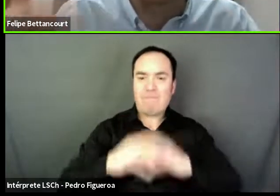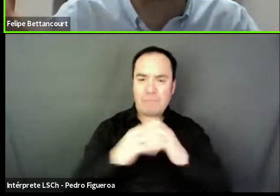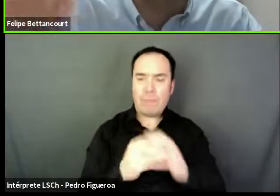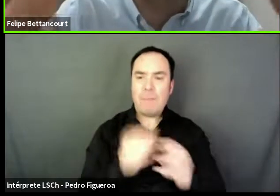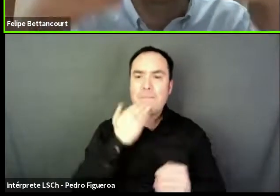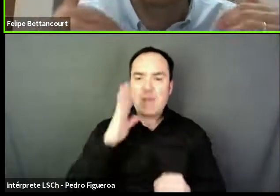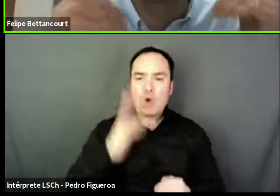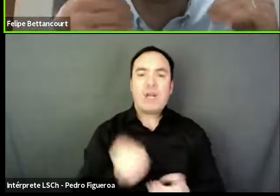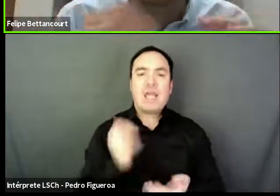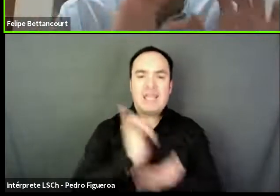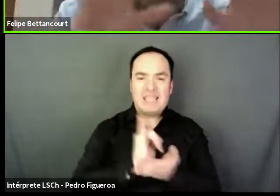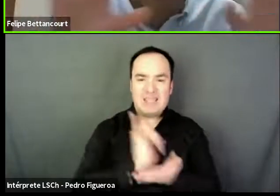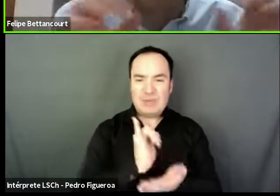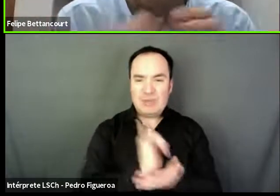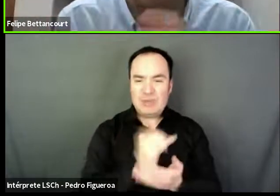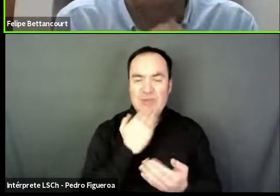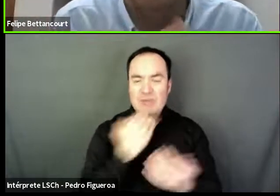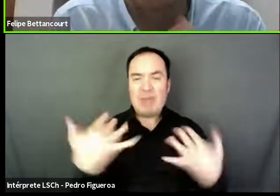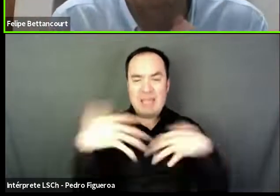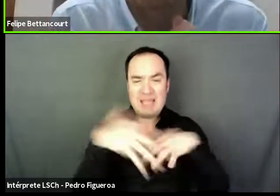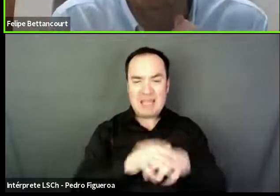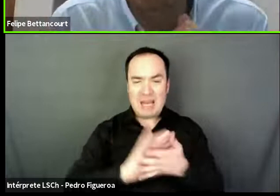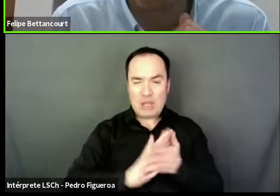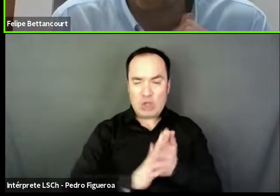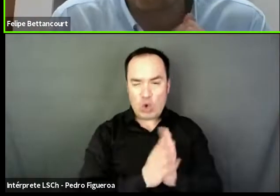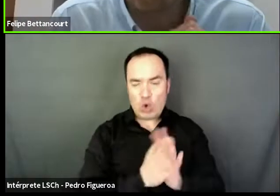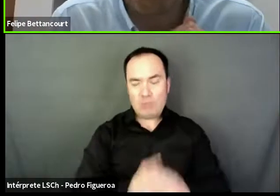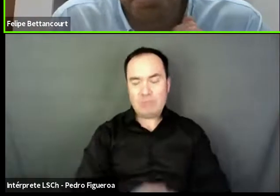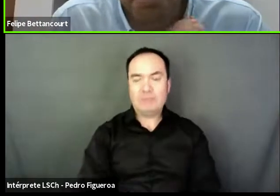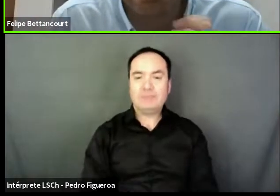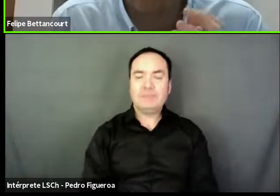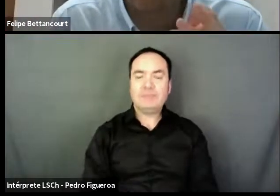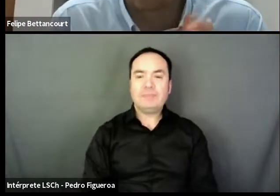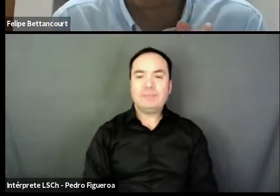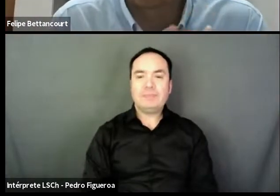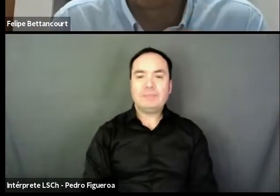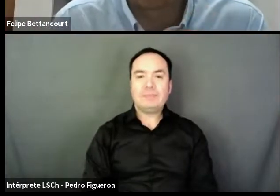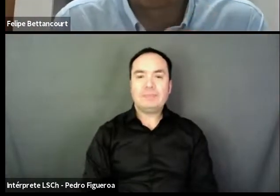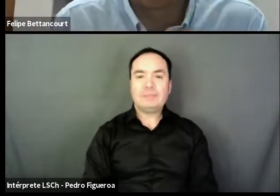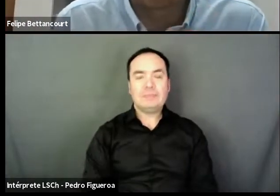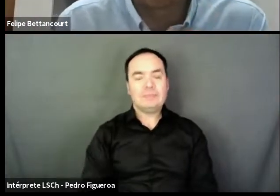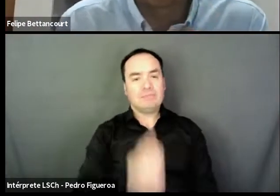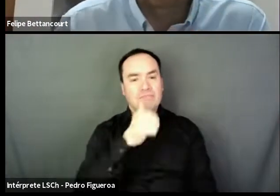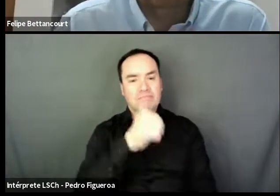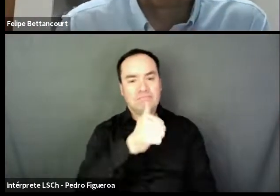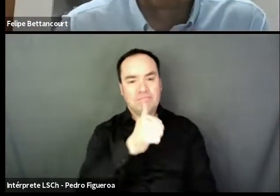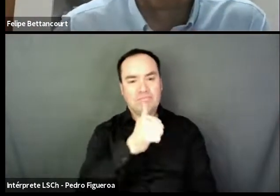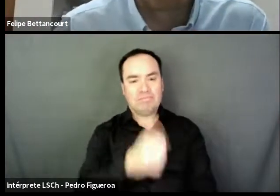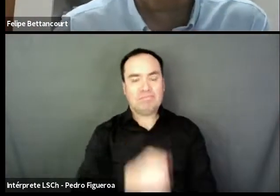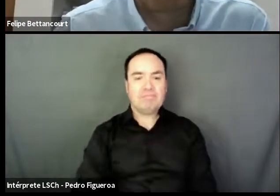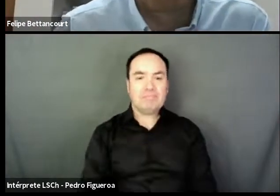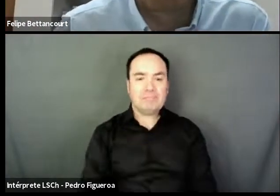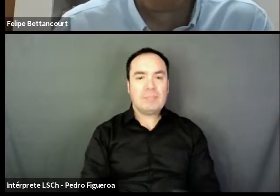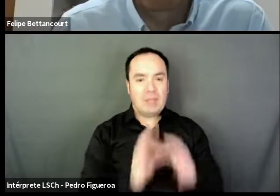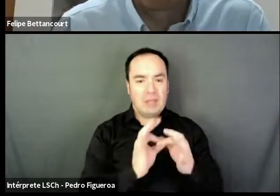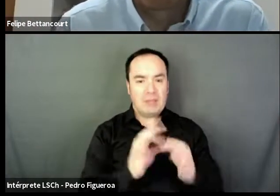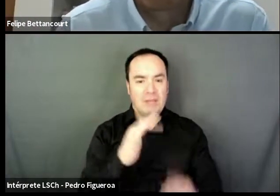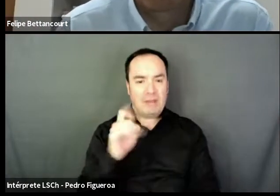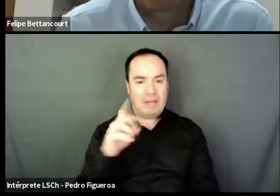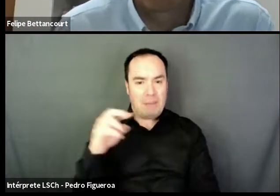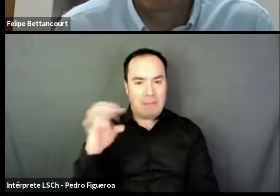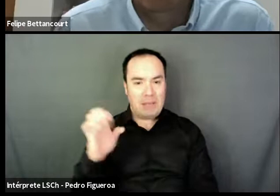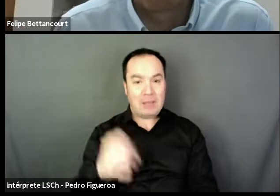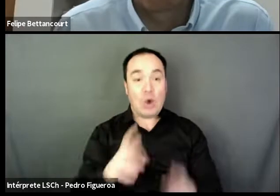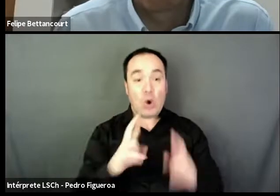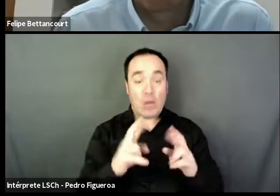escuchando e integrando eso en ambos sentidos excelente pero no hay las herramientas de ojalá